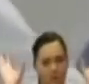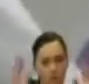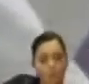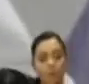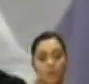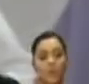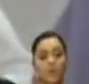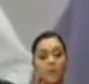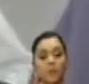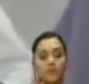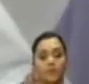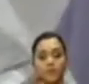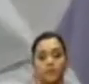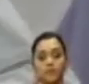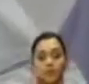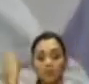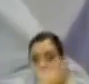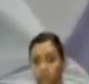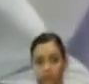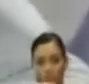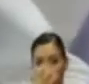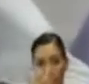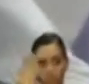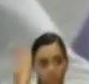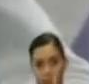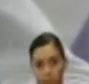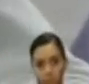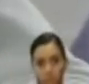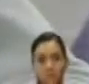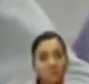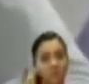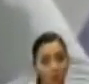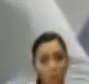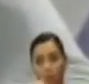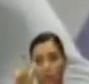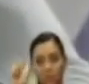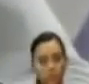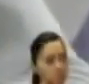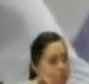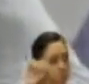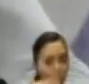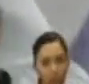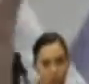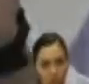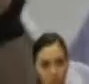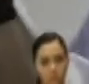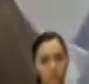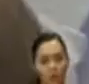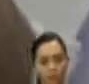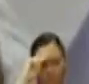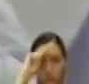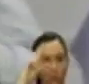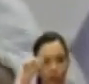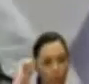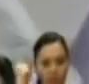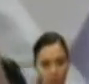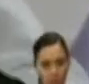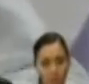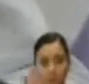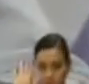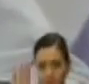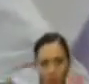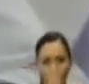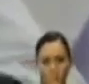hay más ciego que el que no quiere ver, más sordo que el que no quiere escuchar y más necio que el que no quiere entender. Pues esa es nuestra